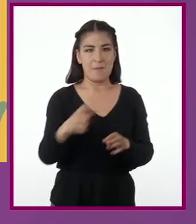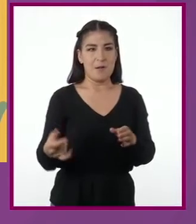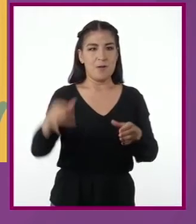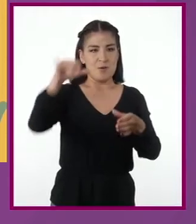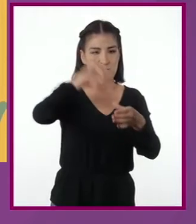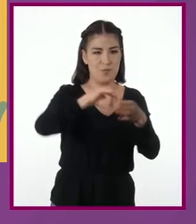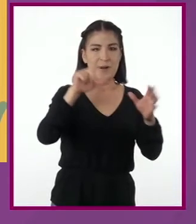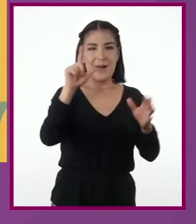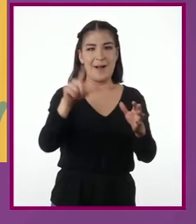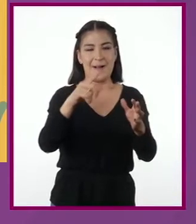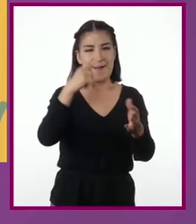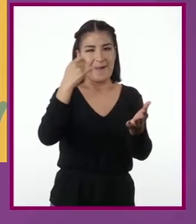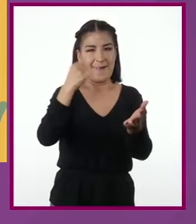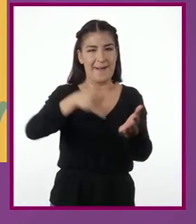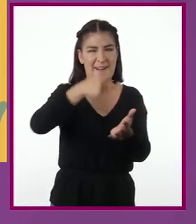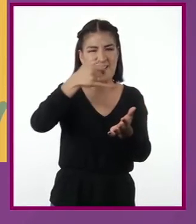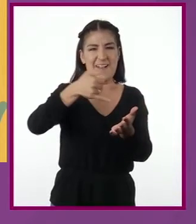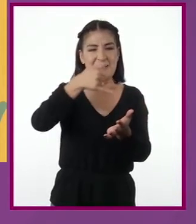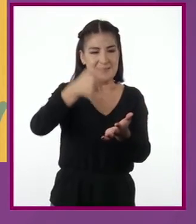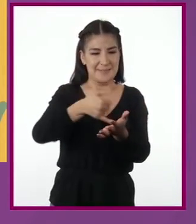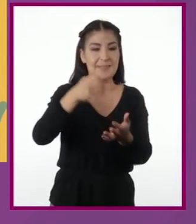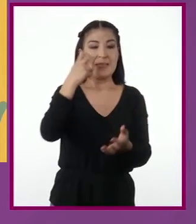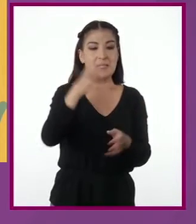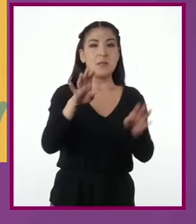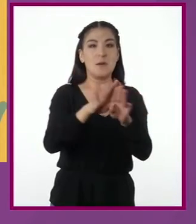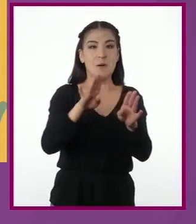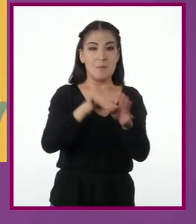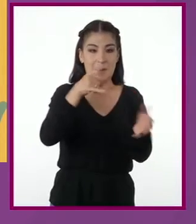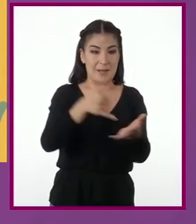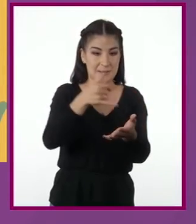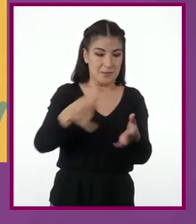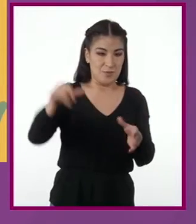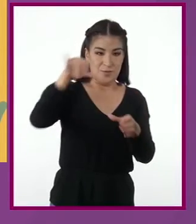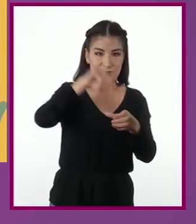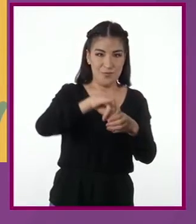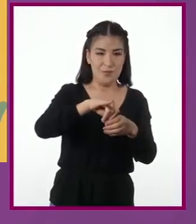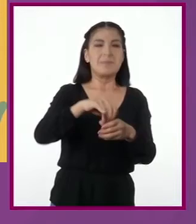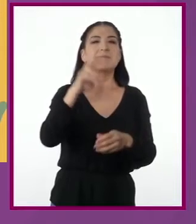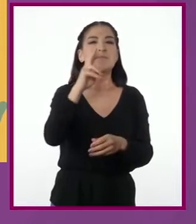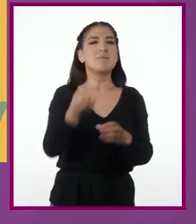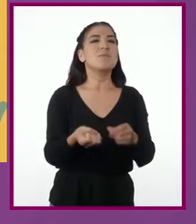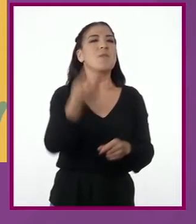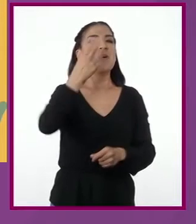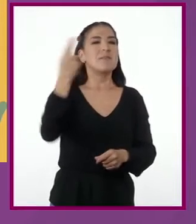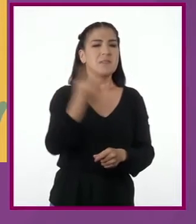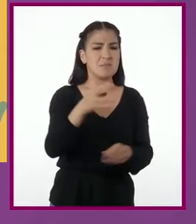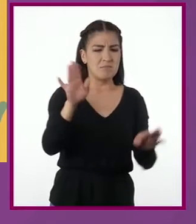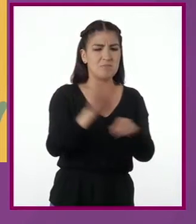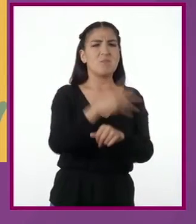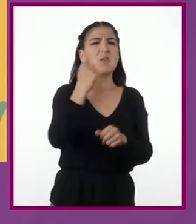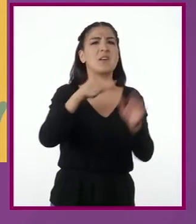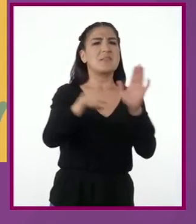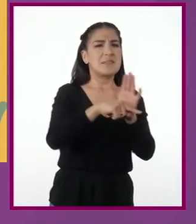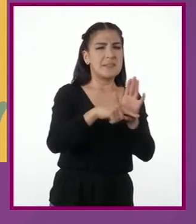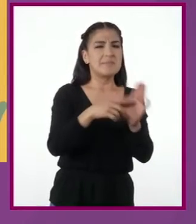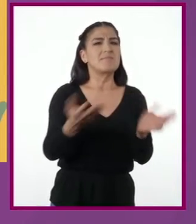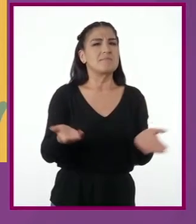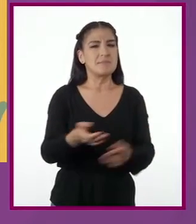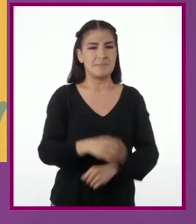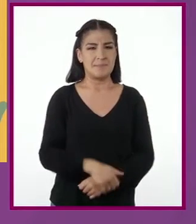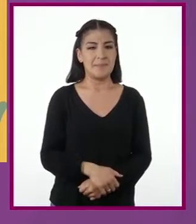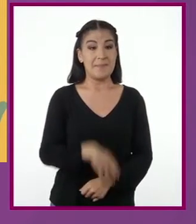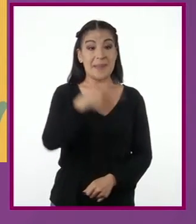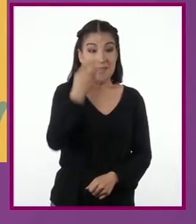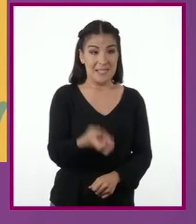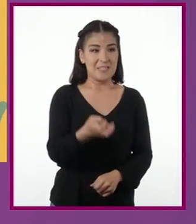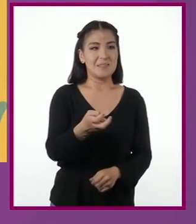aceite. ¿Qué fracción de litro necesitaremos? ¿Por qué negativo? En